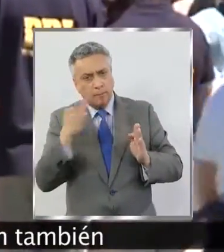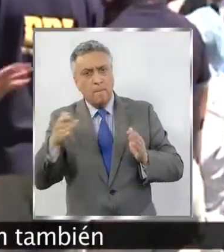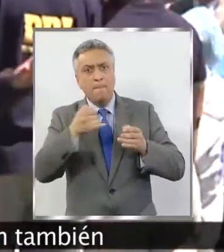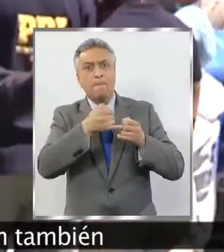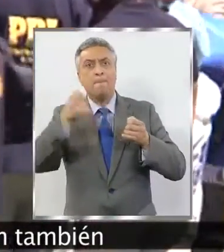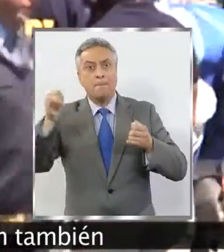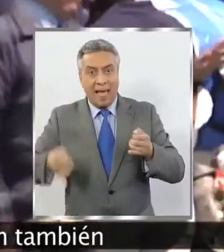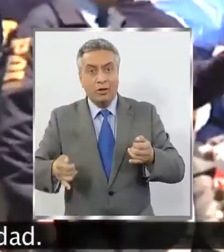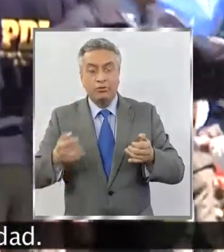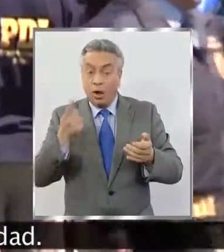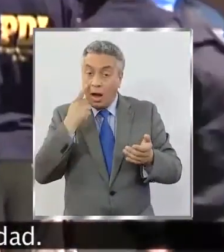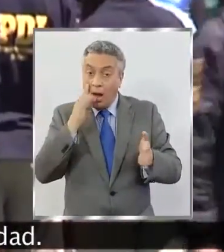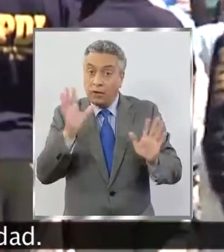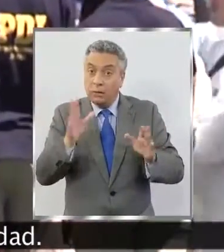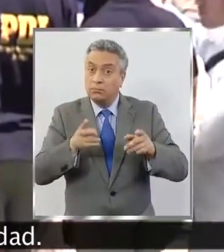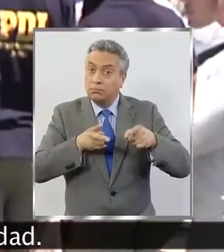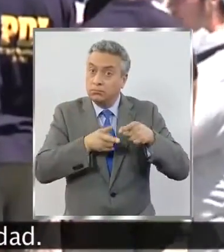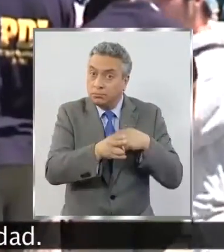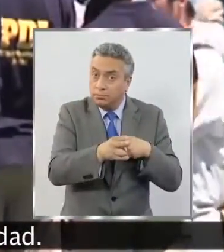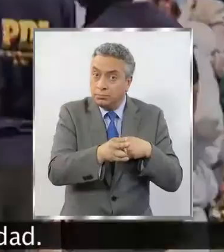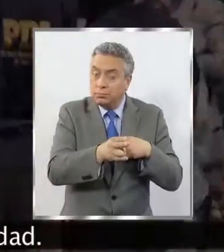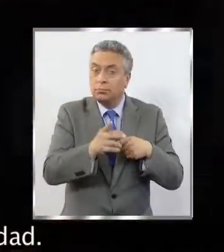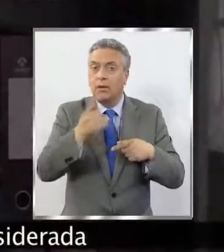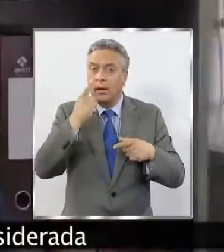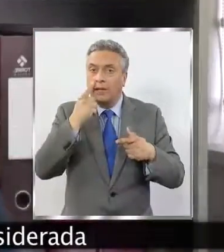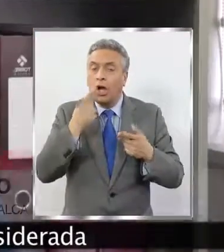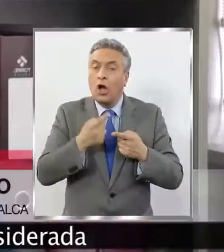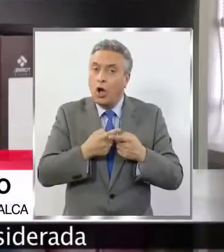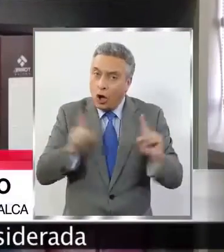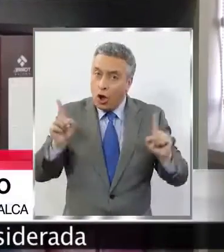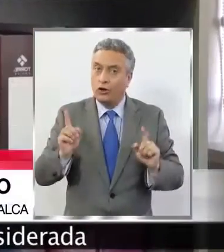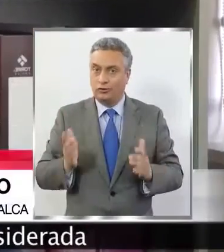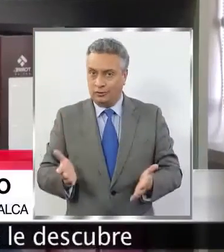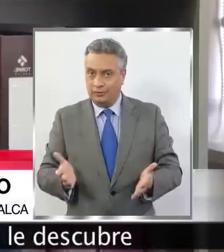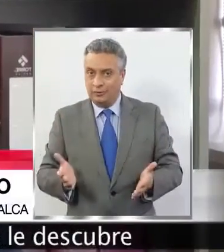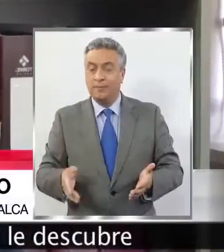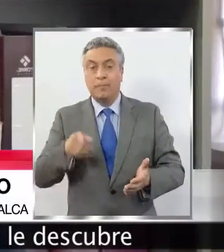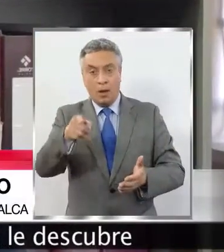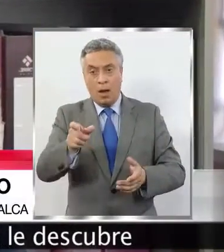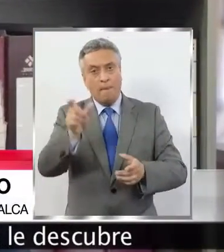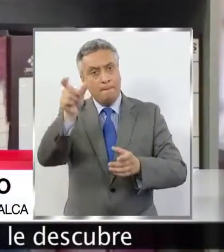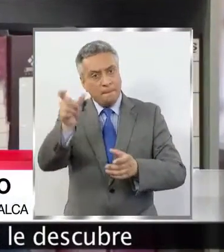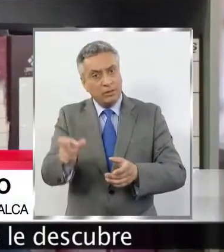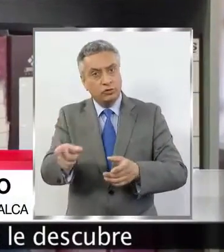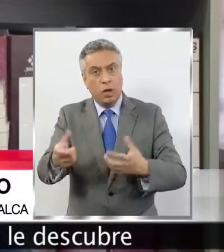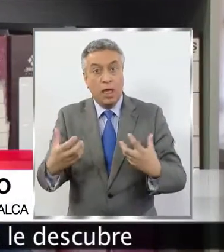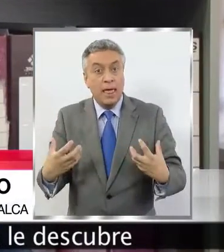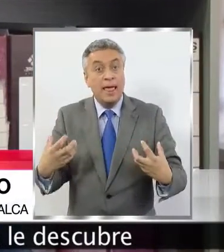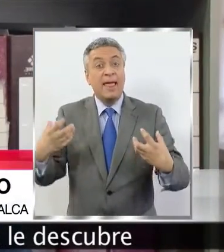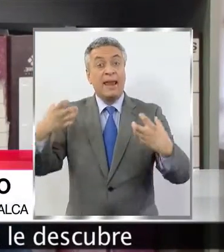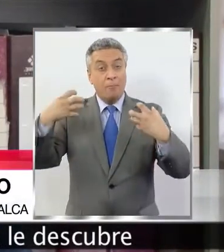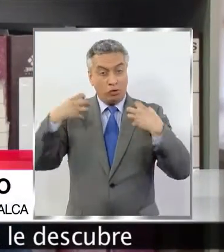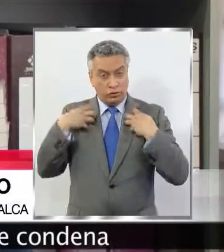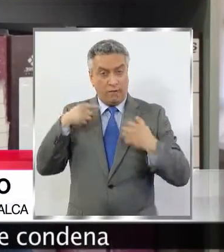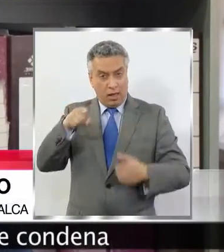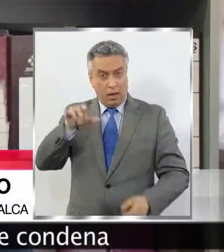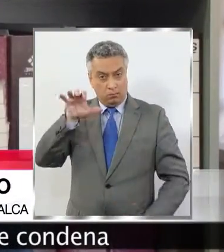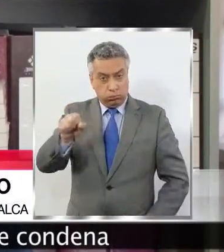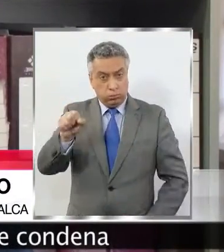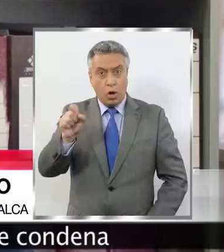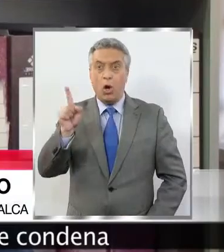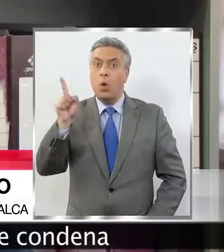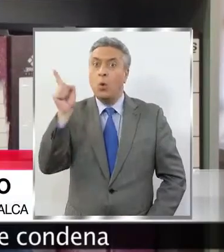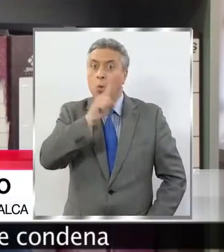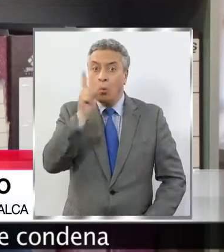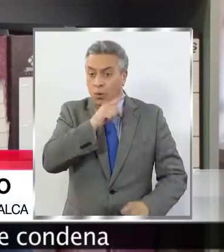de la interrupción también entrega otra posibilidad. Si la persona que es considerada responsable, por ejemplo, se le descubre en los